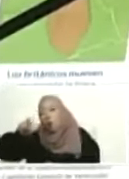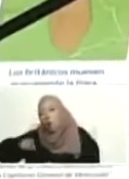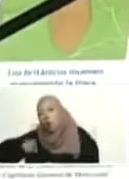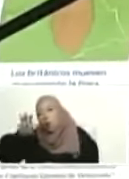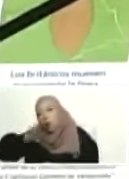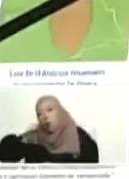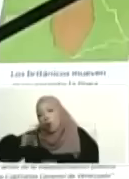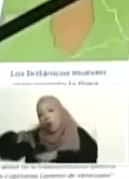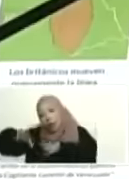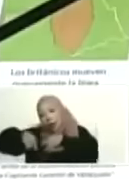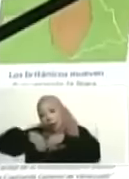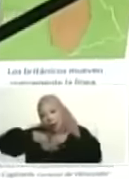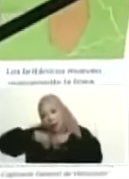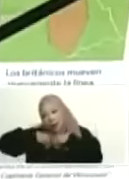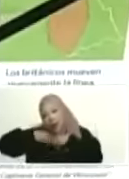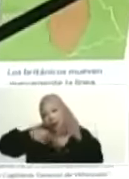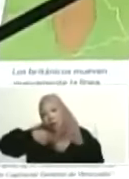reconocido